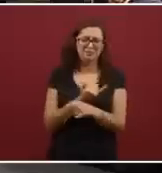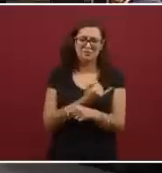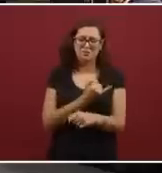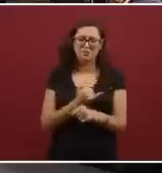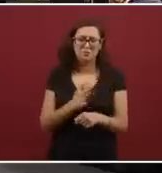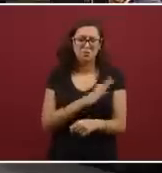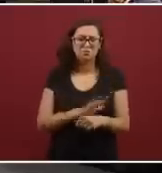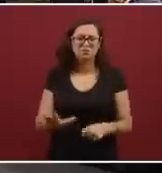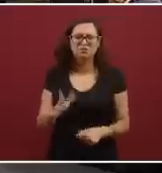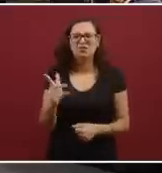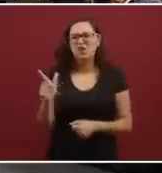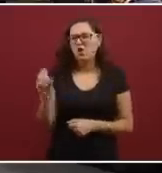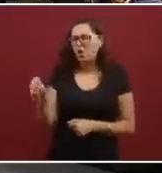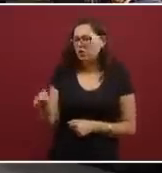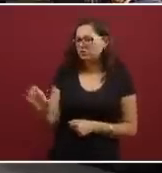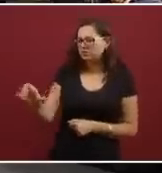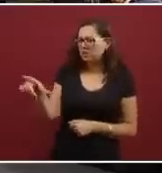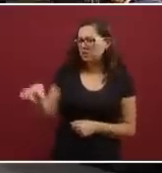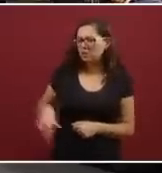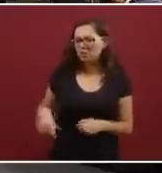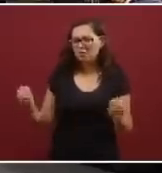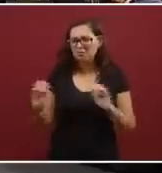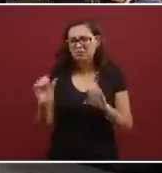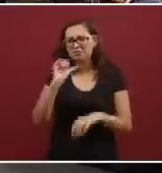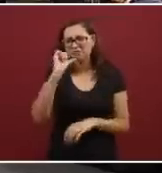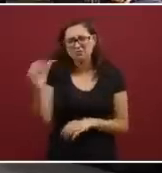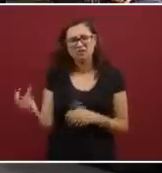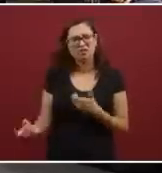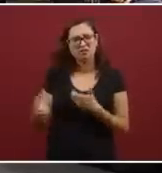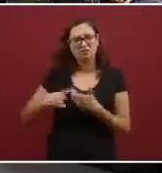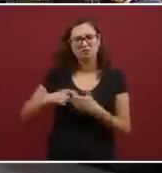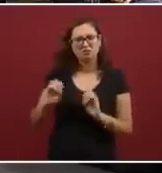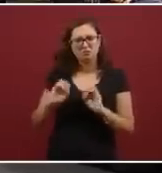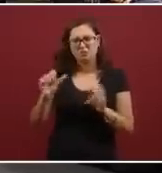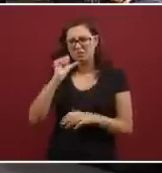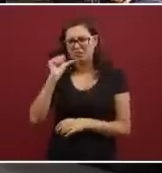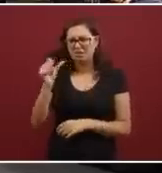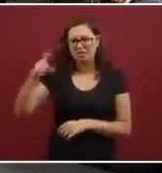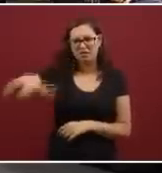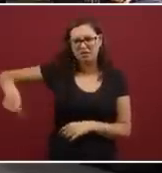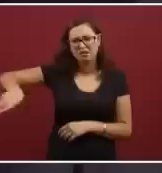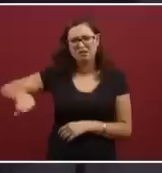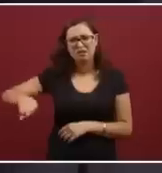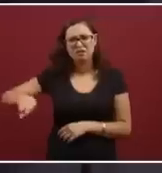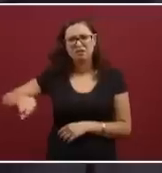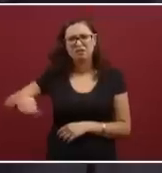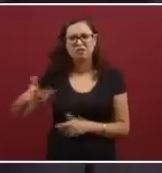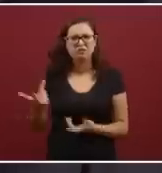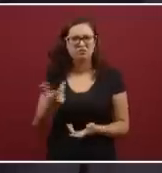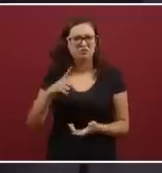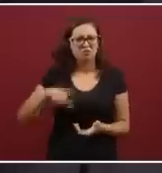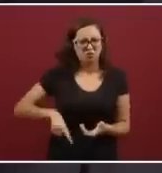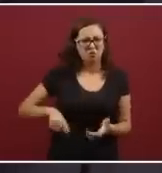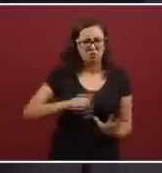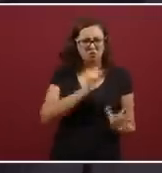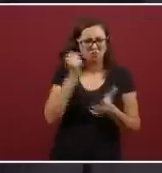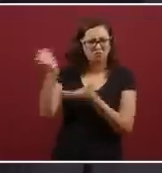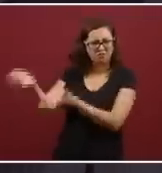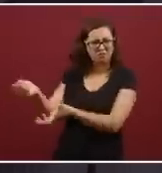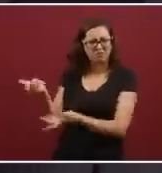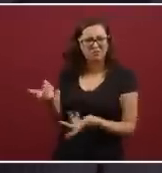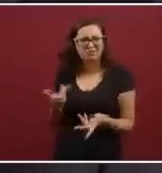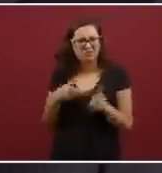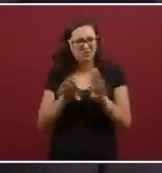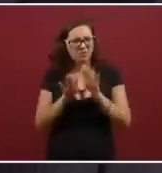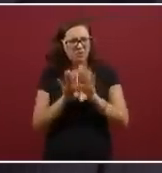cómo organizaciones no gubernamentales que se mantienen del presupuesto